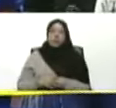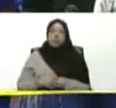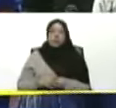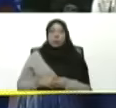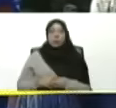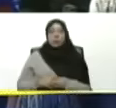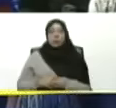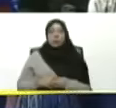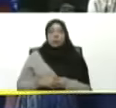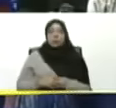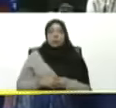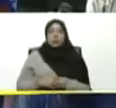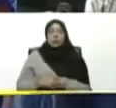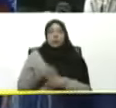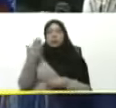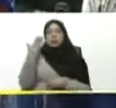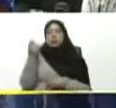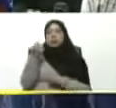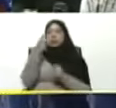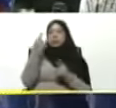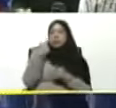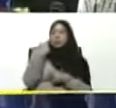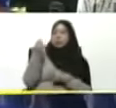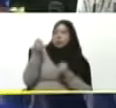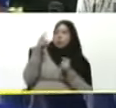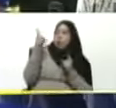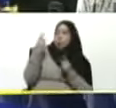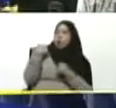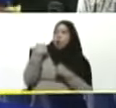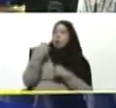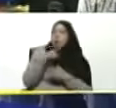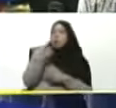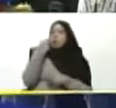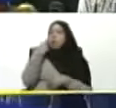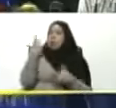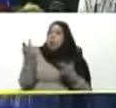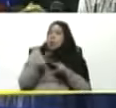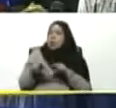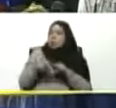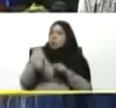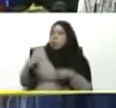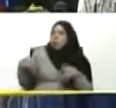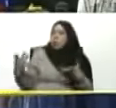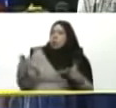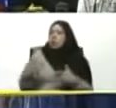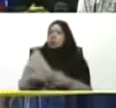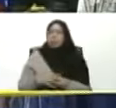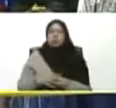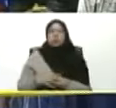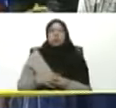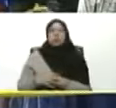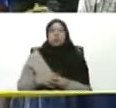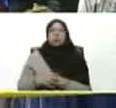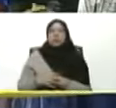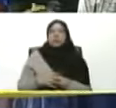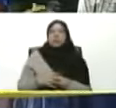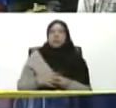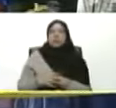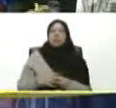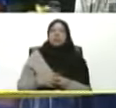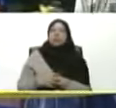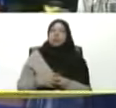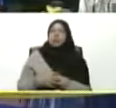Y el saludo, como uno se le quedaba viendo admirado. ¿Qué pasó, carajito? ¿Qué me mira? Epa, bien. Y lo